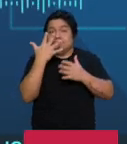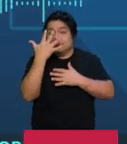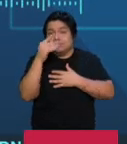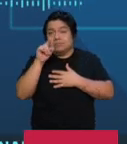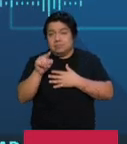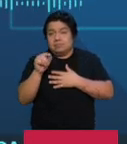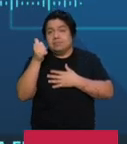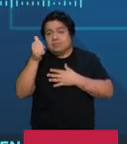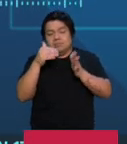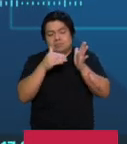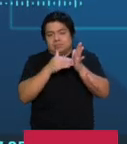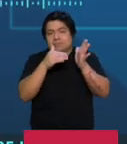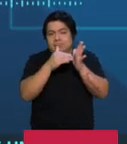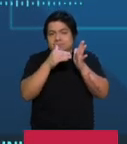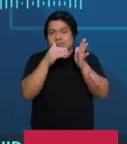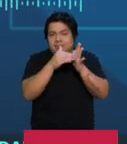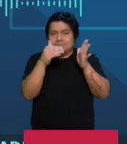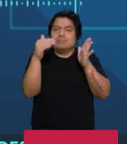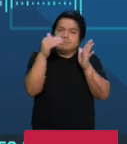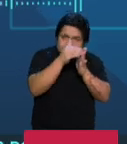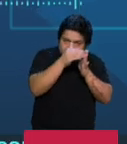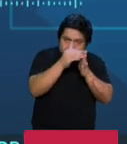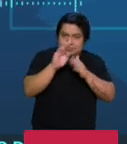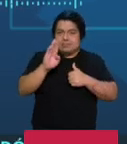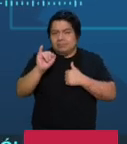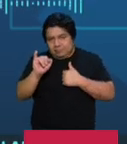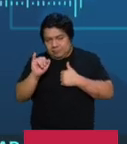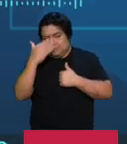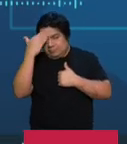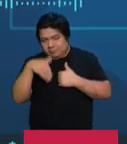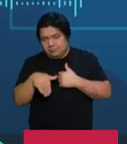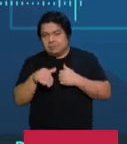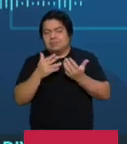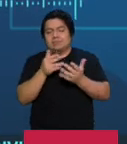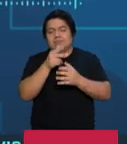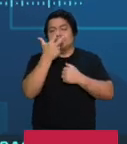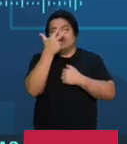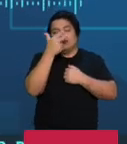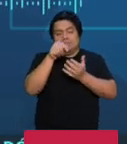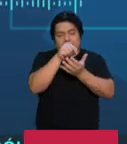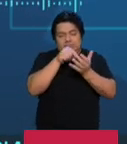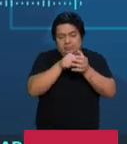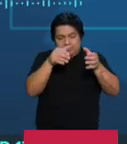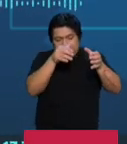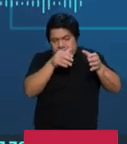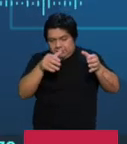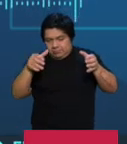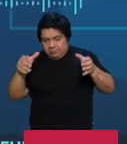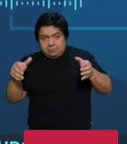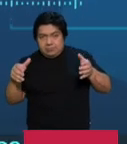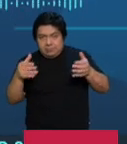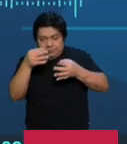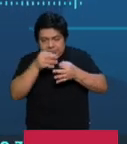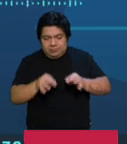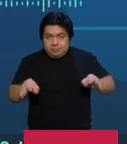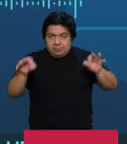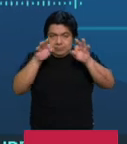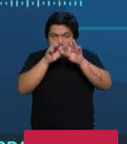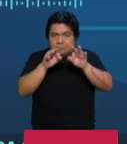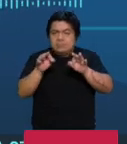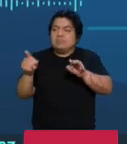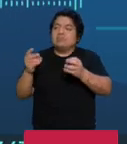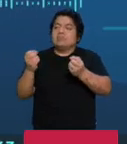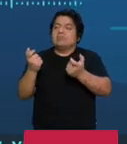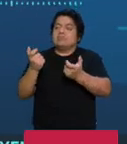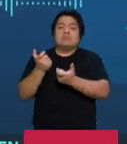5.6 millones de pesos en esta administración en 8 sectores estratégicos. Para llegar a este